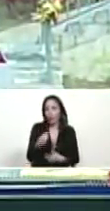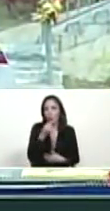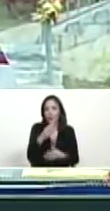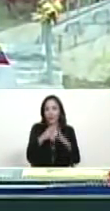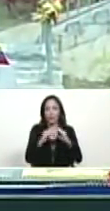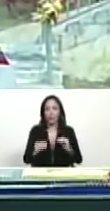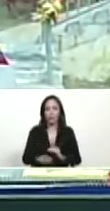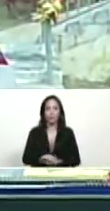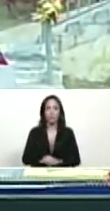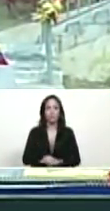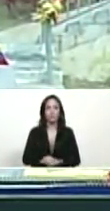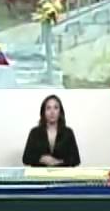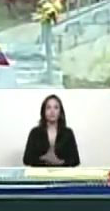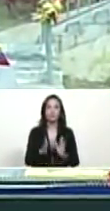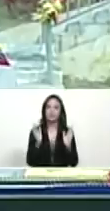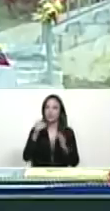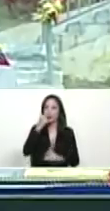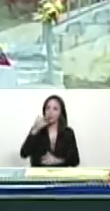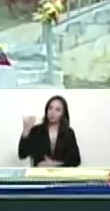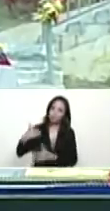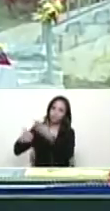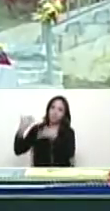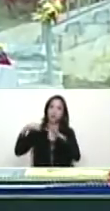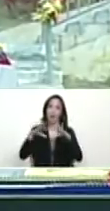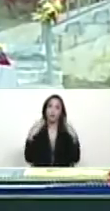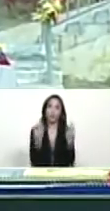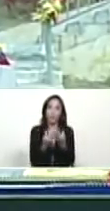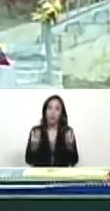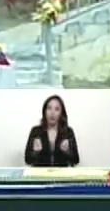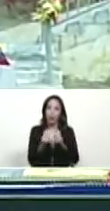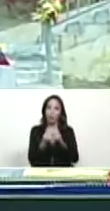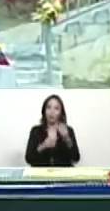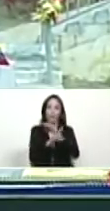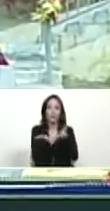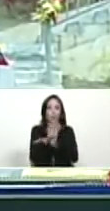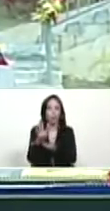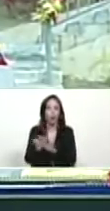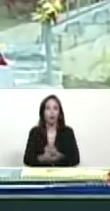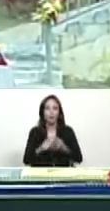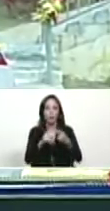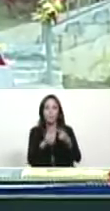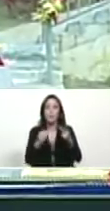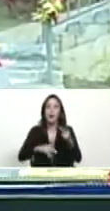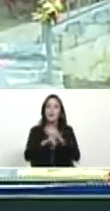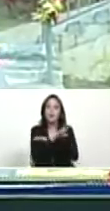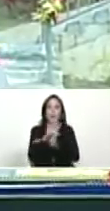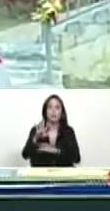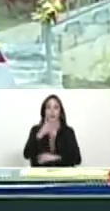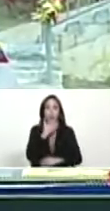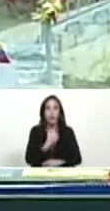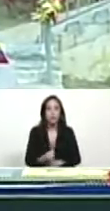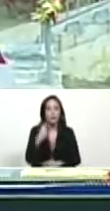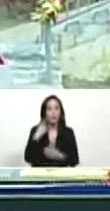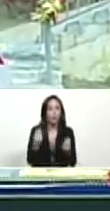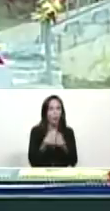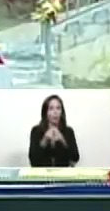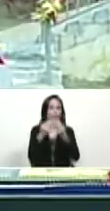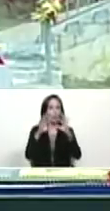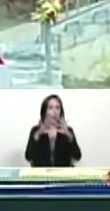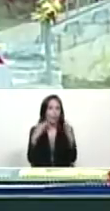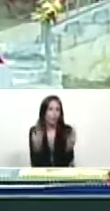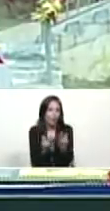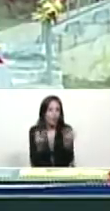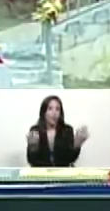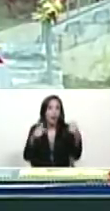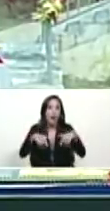Bueno, hemos pasado unos días en familia, 24, 25 de diciembre, de estas